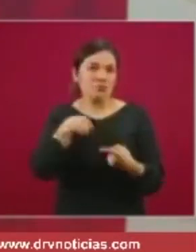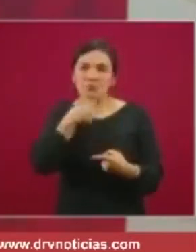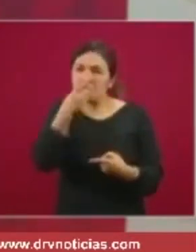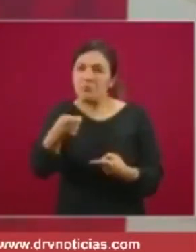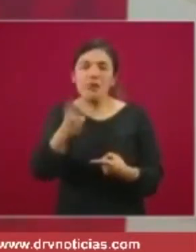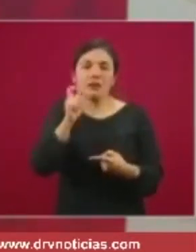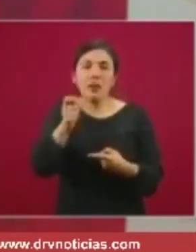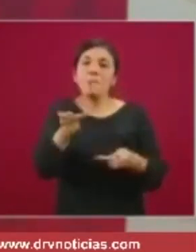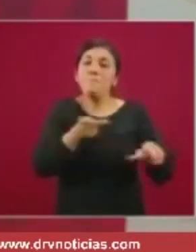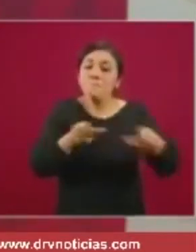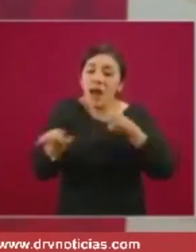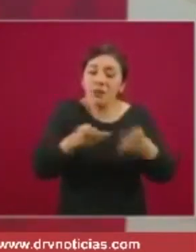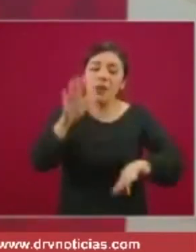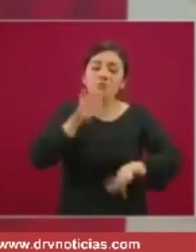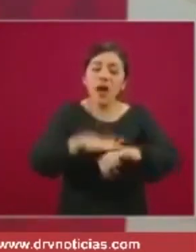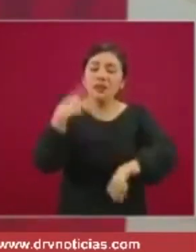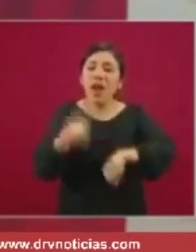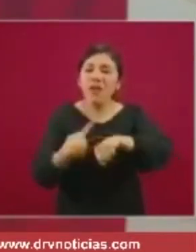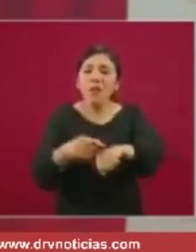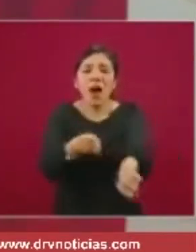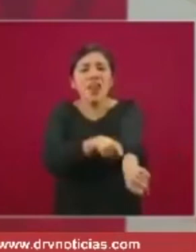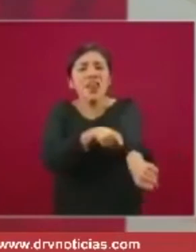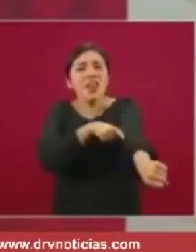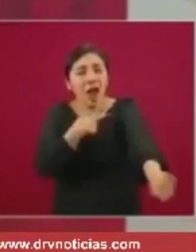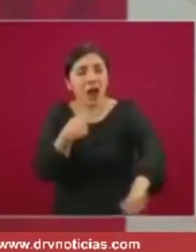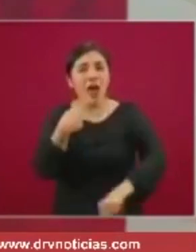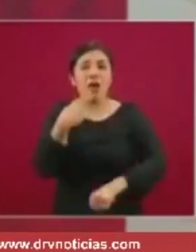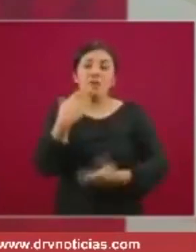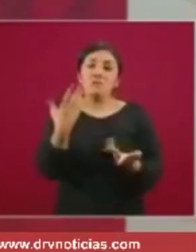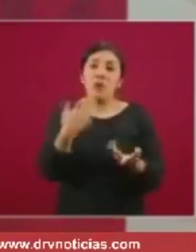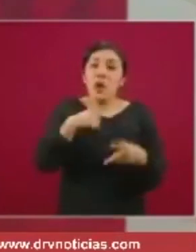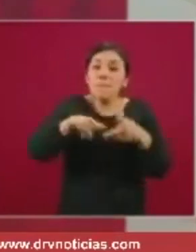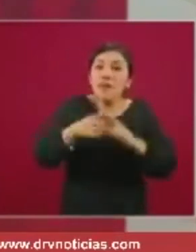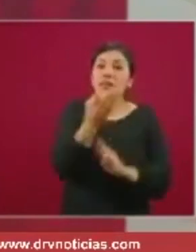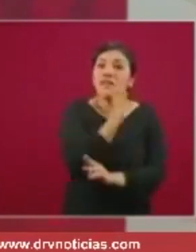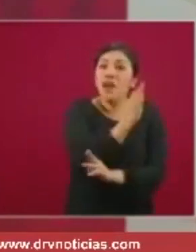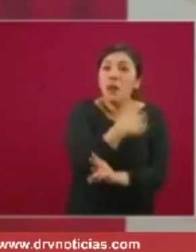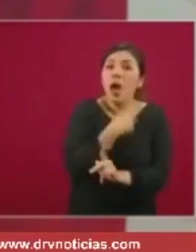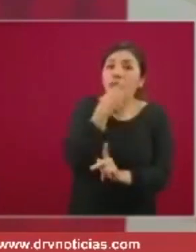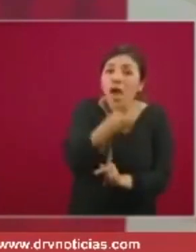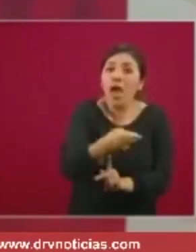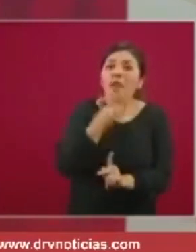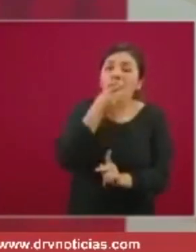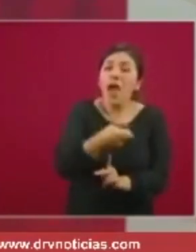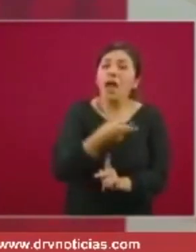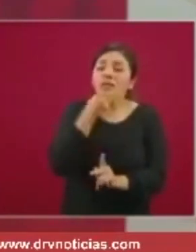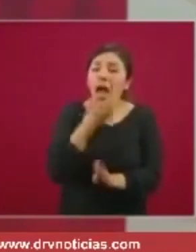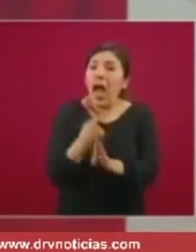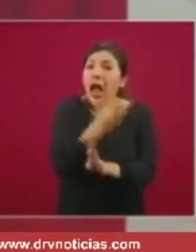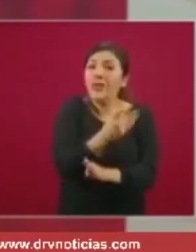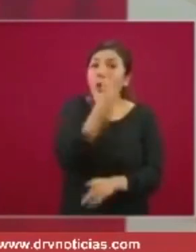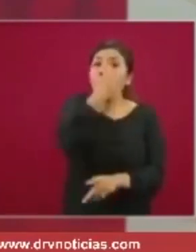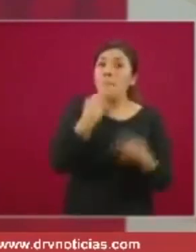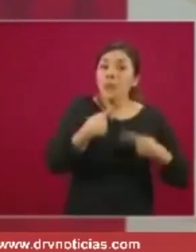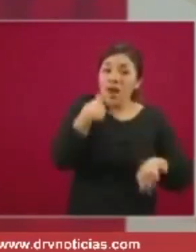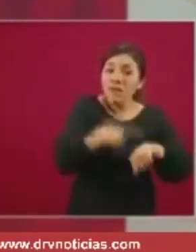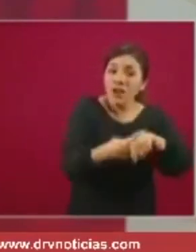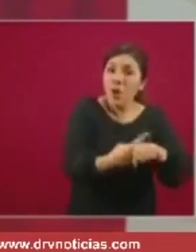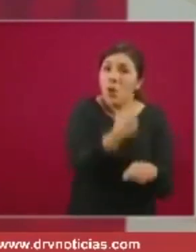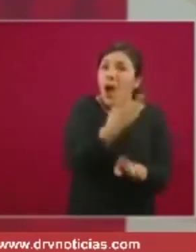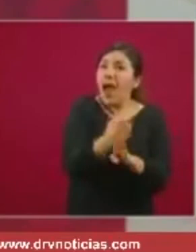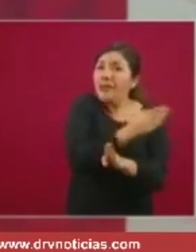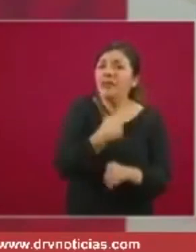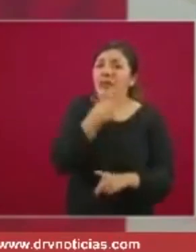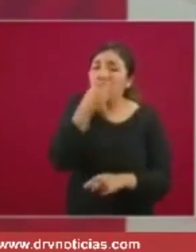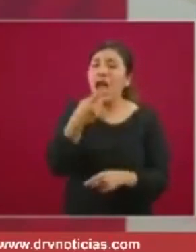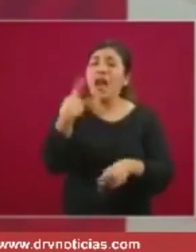ciegas, como lo está haciendo también a nivel federal el gobierno de Andrés Manuel López Obrador y el propio señor Gatell, que es el que